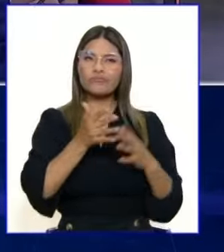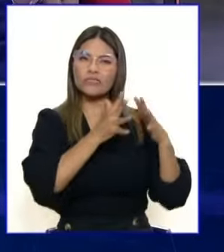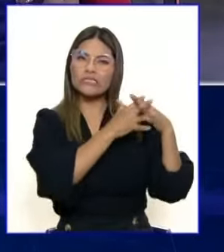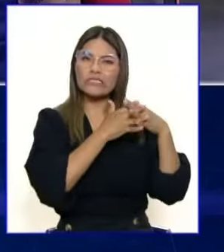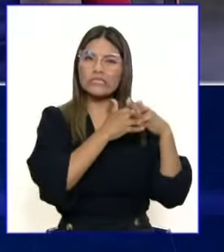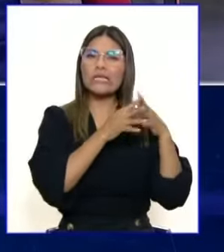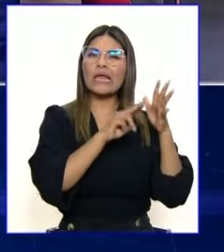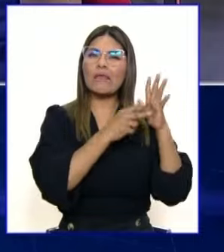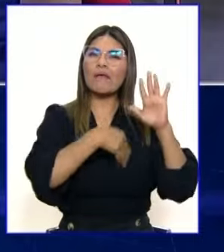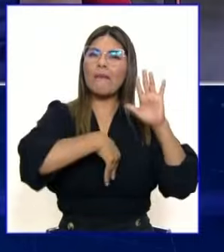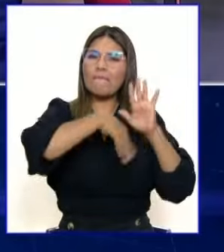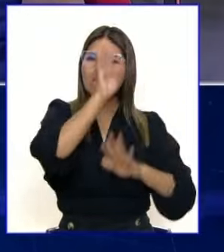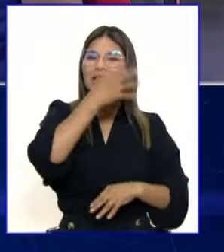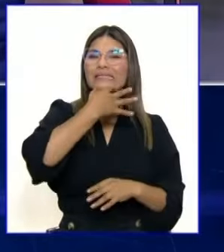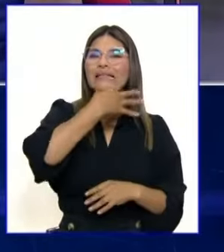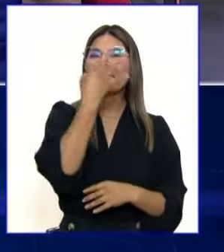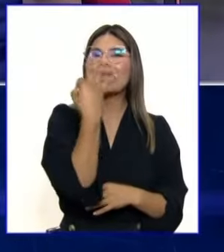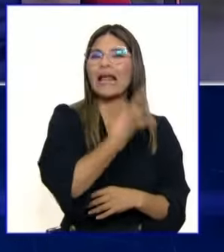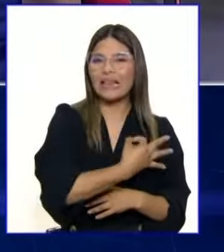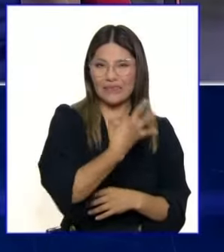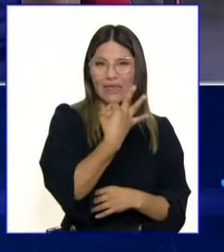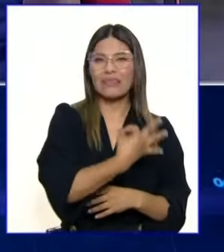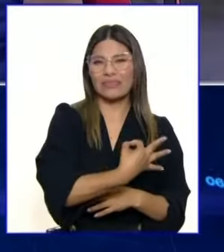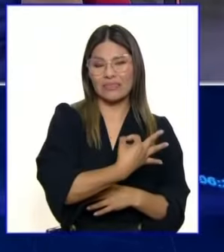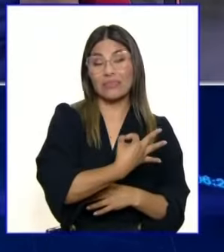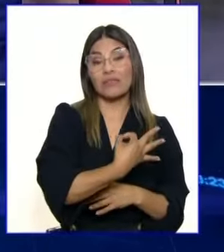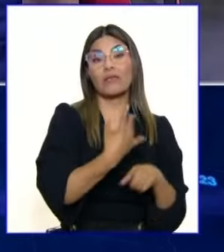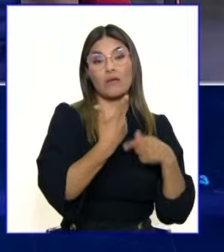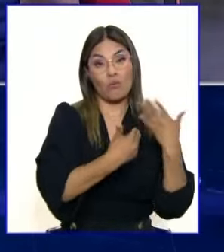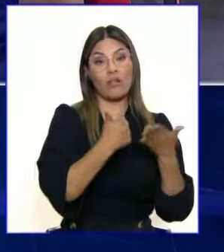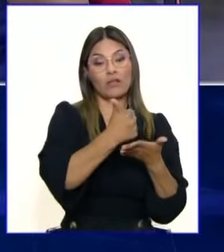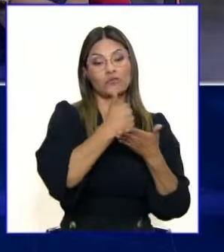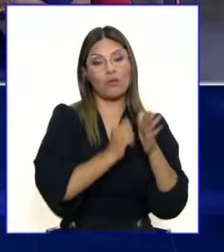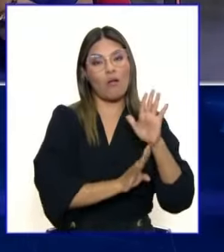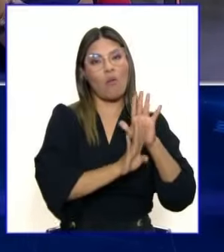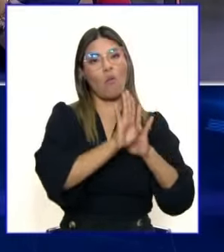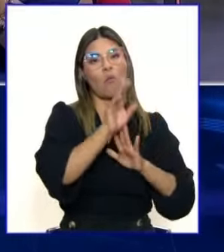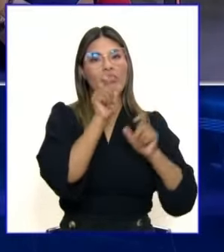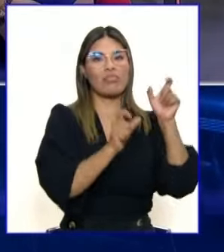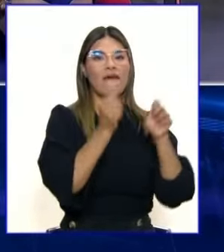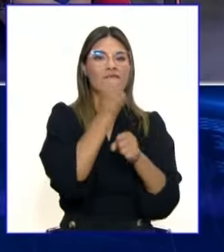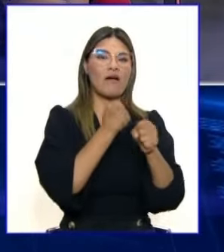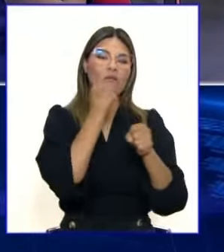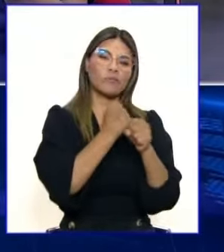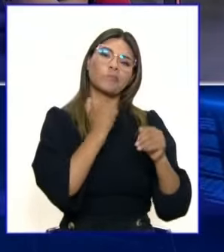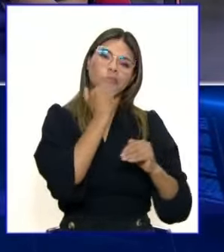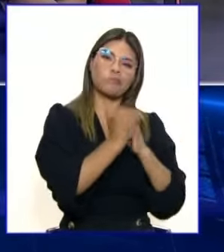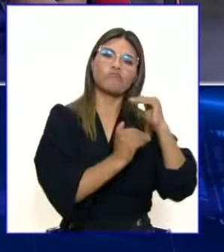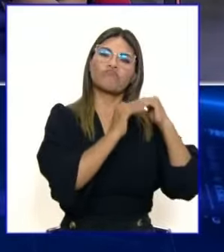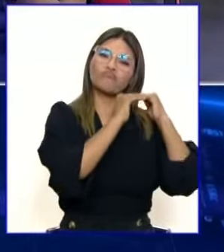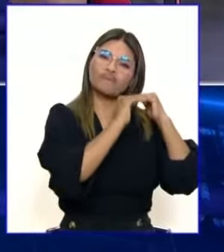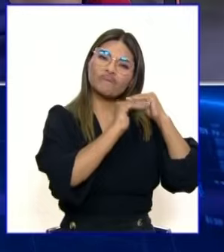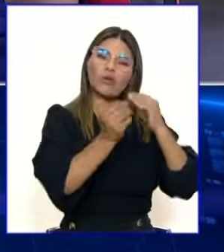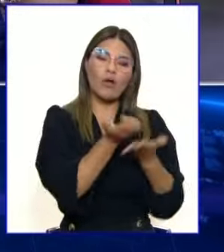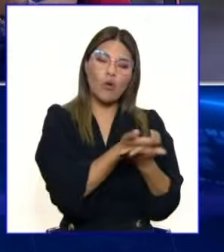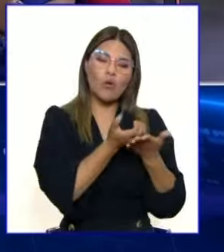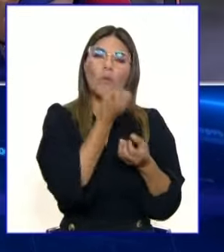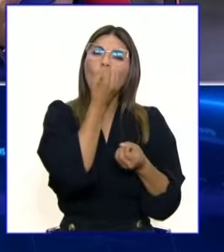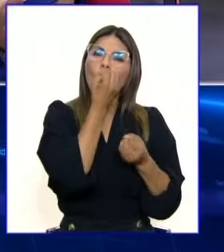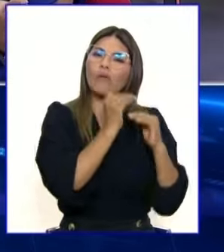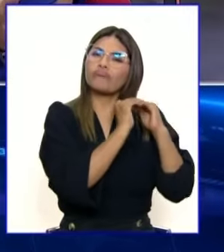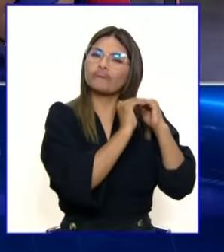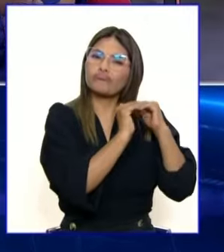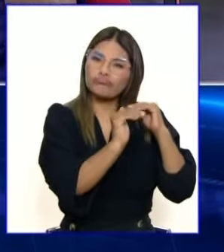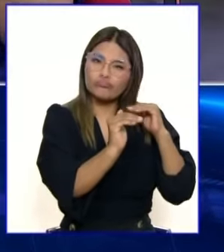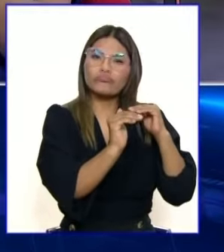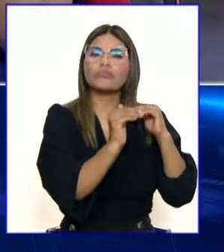calidad y ayuda a generar un crecimiento más sostenible en nuestra economía y también en